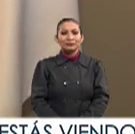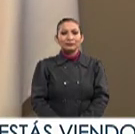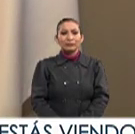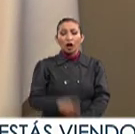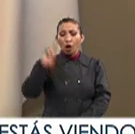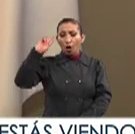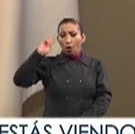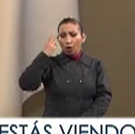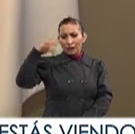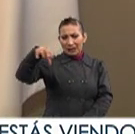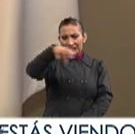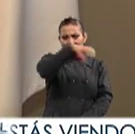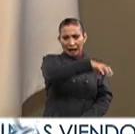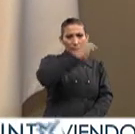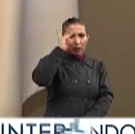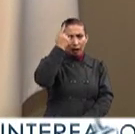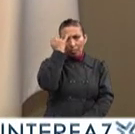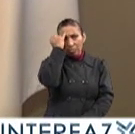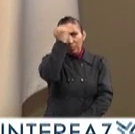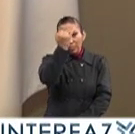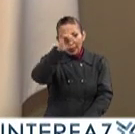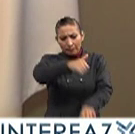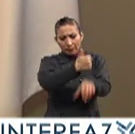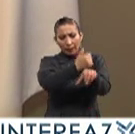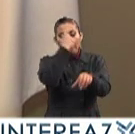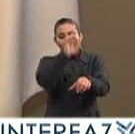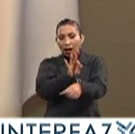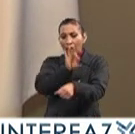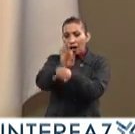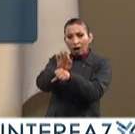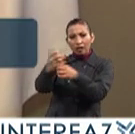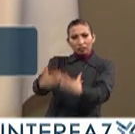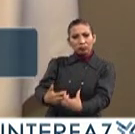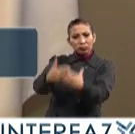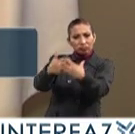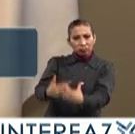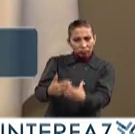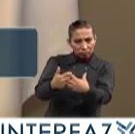Las universidades politécnicas fueron creadas para fortalecer la industria